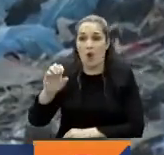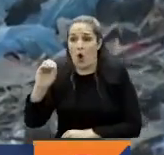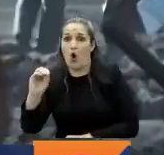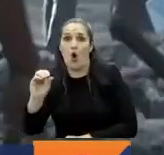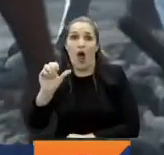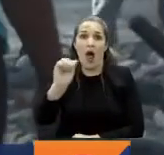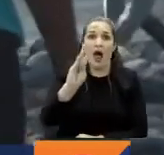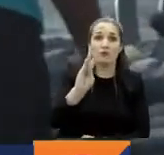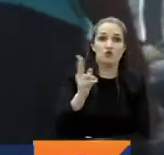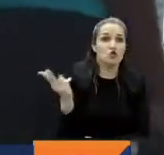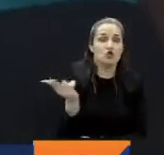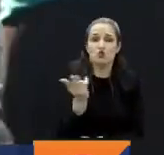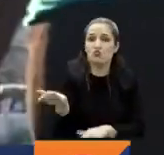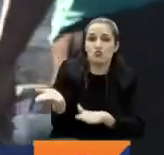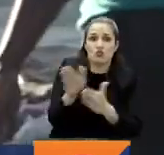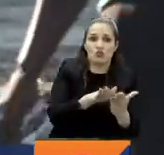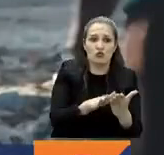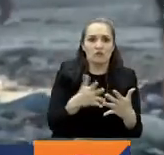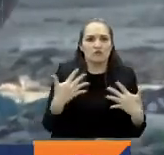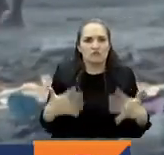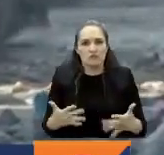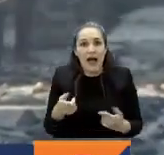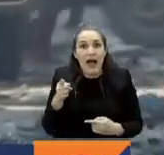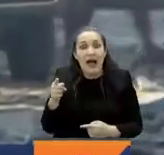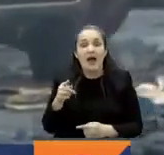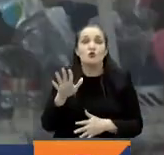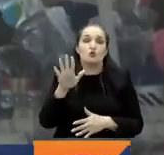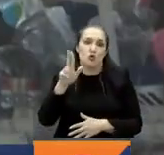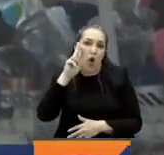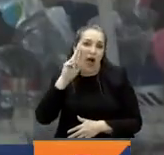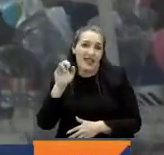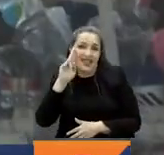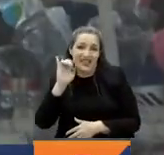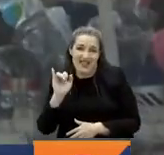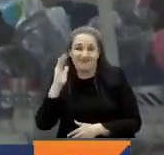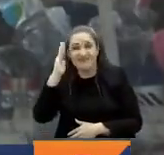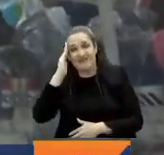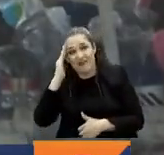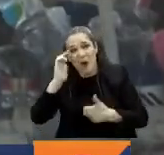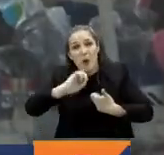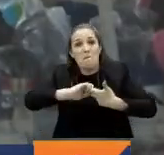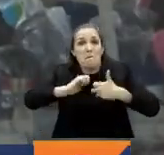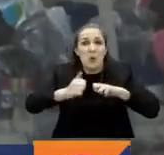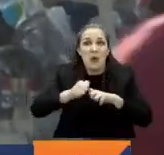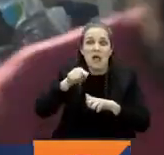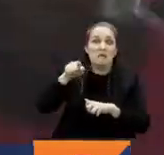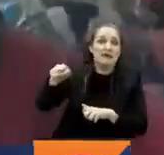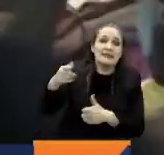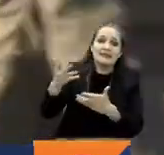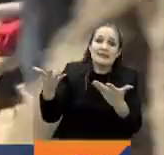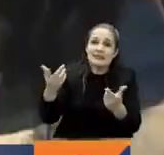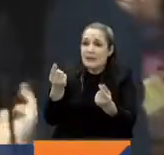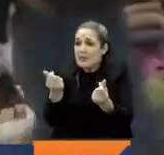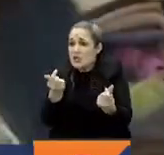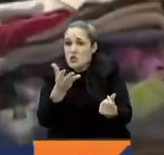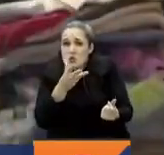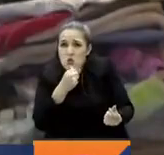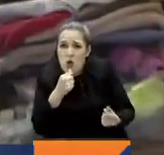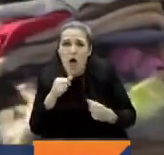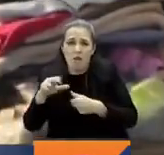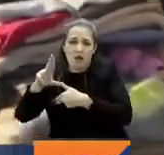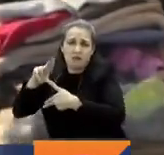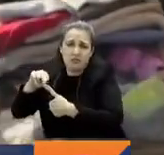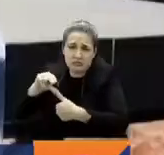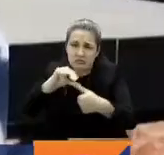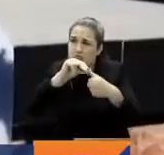los coletazos de desastres naturales y ser una democracia débil que no ha logrado asentarse pasan una extensa factura al